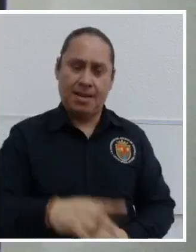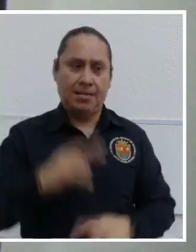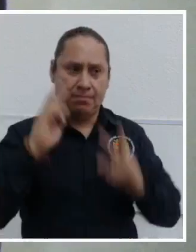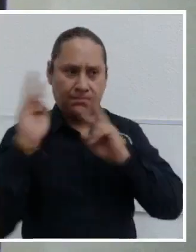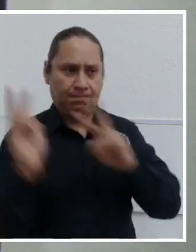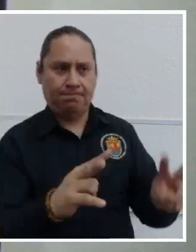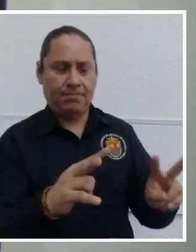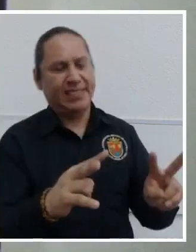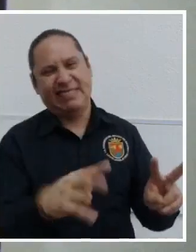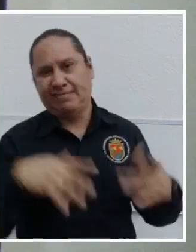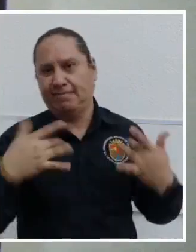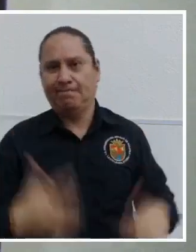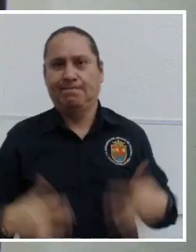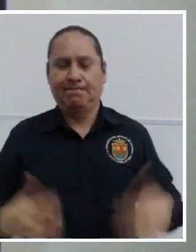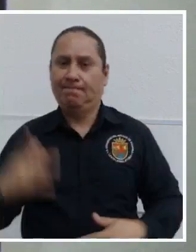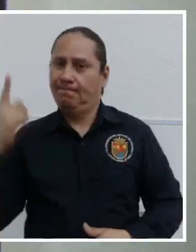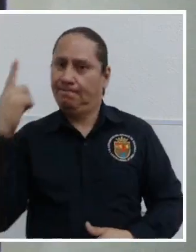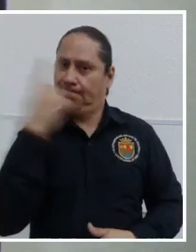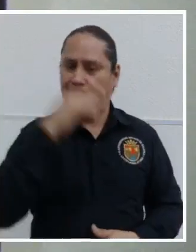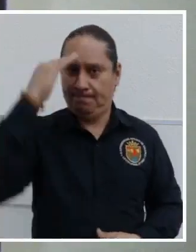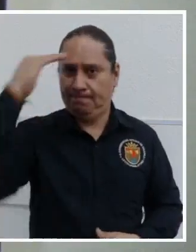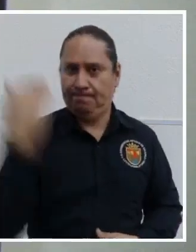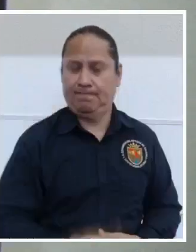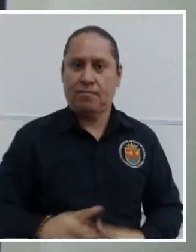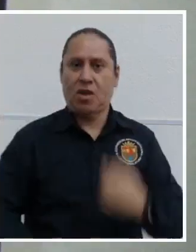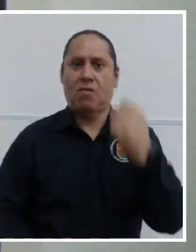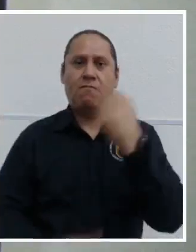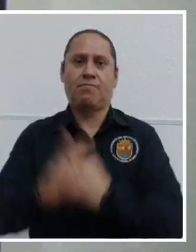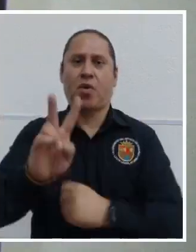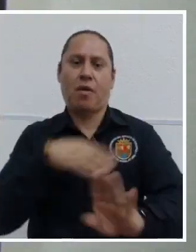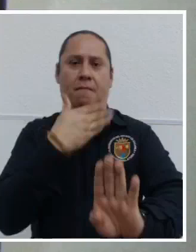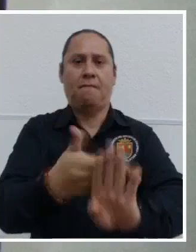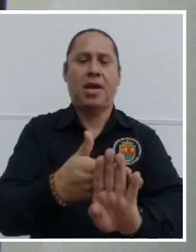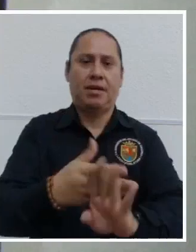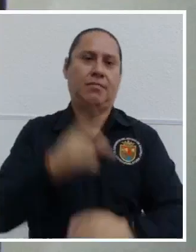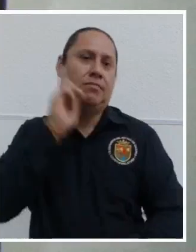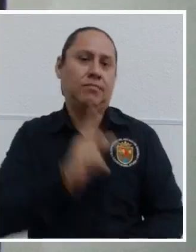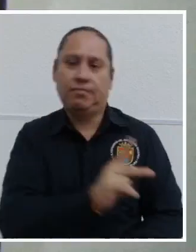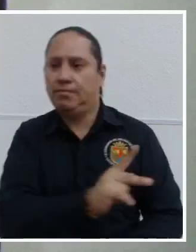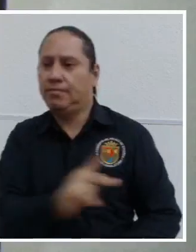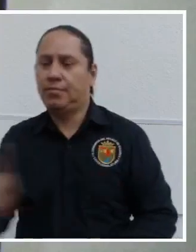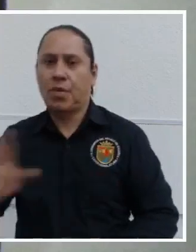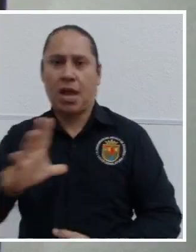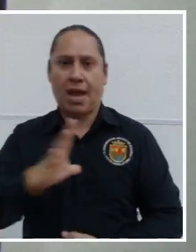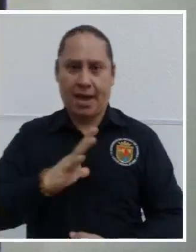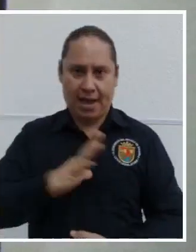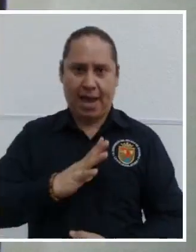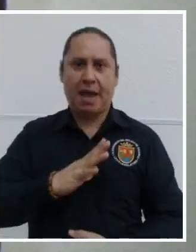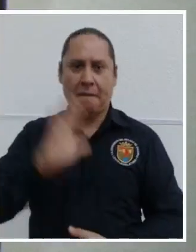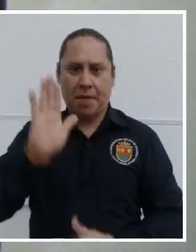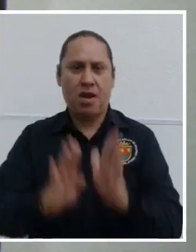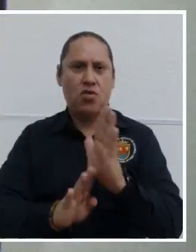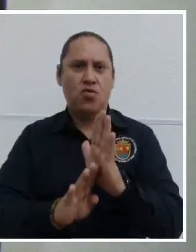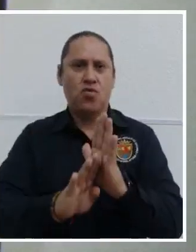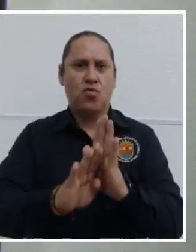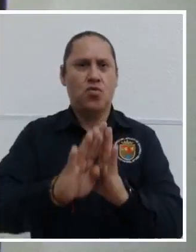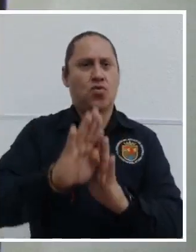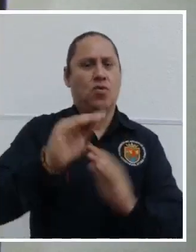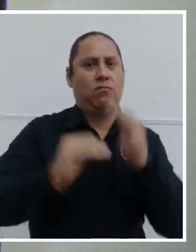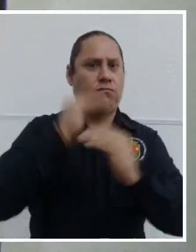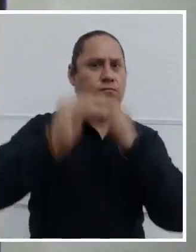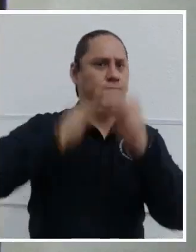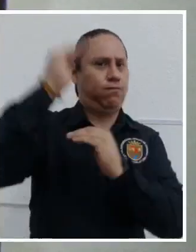Es lamentable reconocer que la violencia de género en Chiapas ha tenido un repunte desde la primera